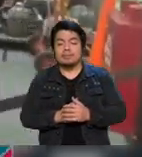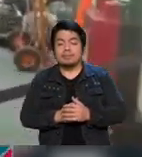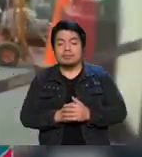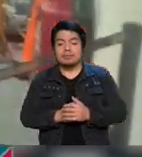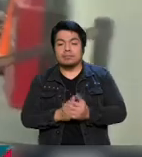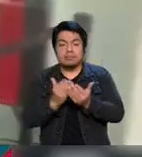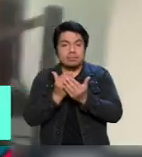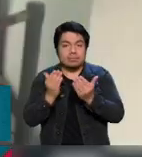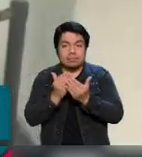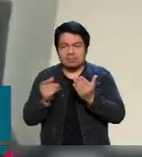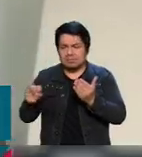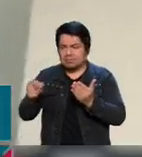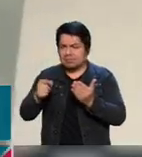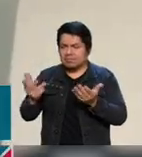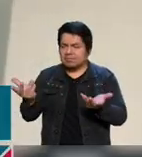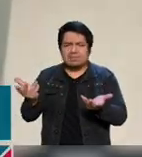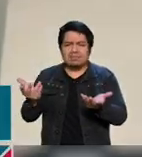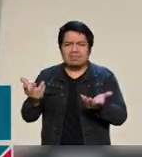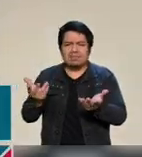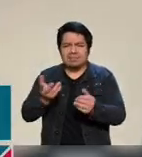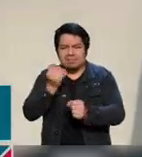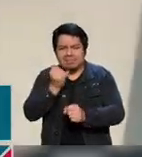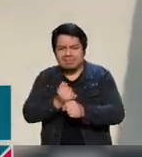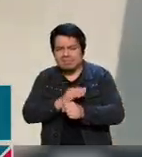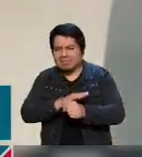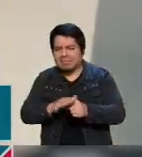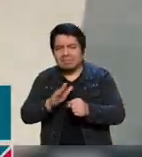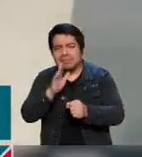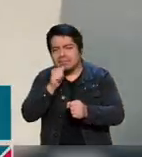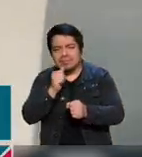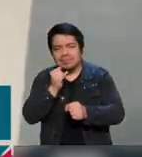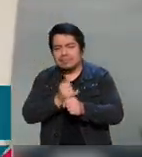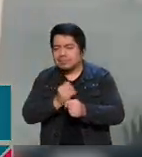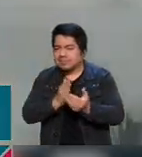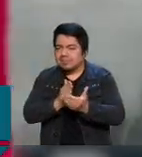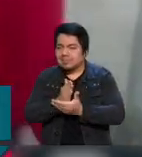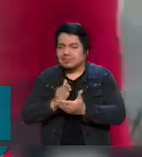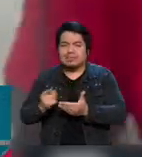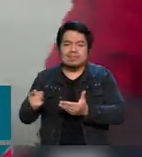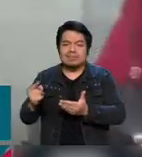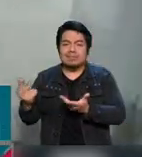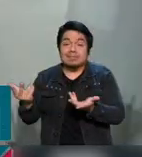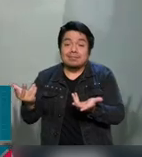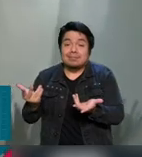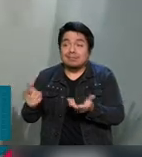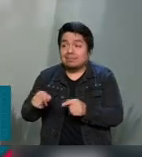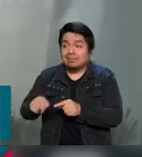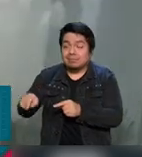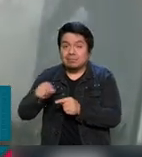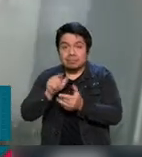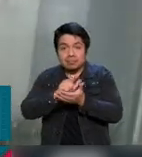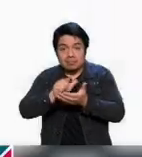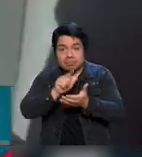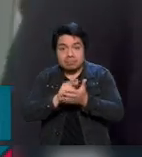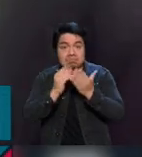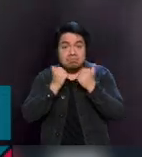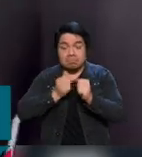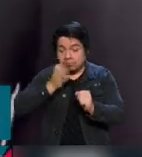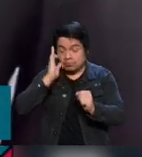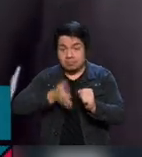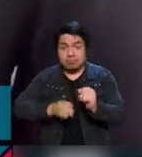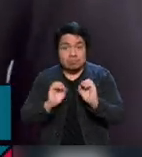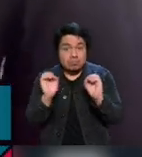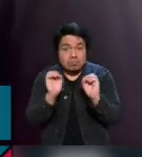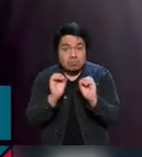Están haciendo cosas notoriamente improcedentes. Ya no lo prevé, no lo prevé la legislación. Contra